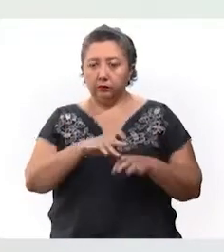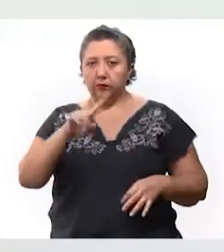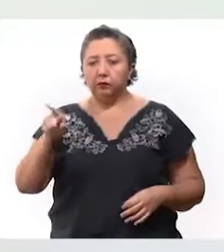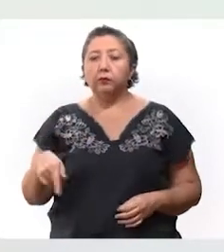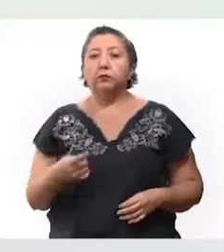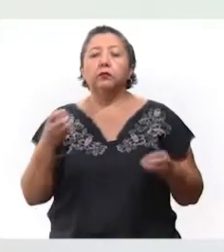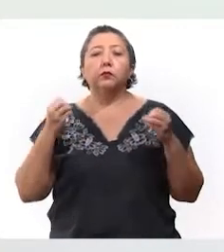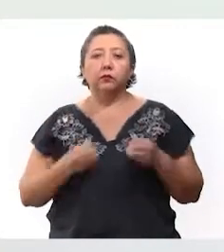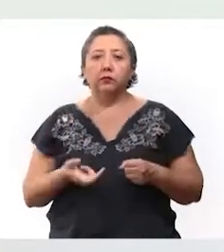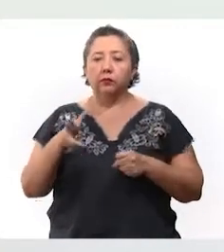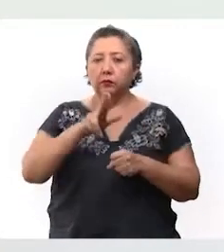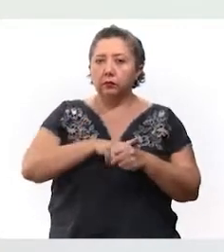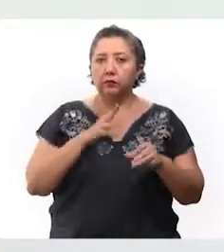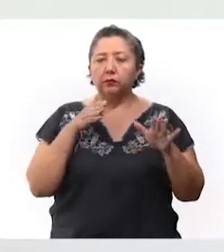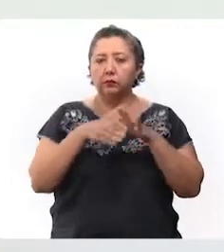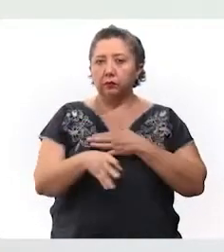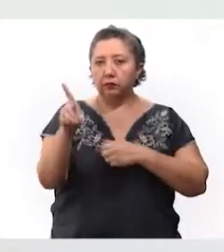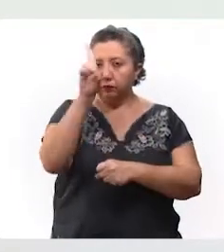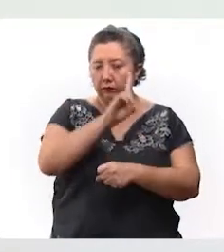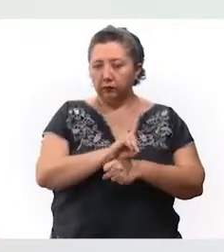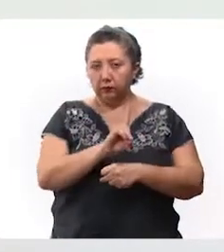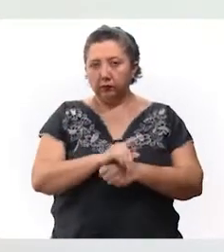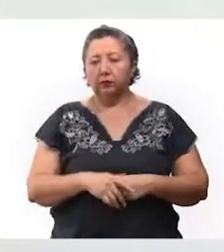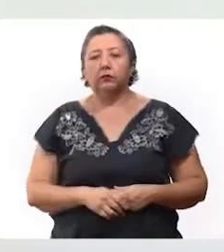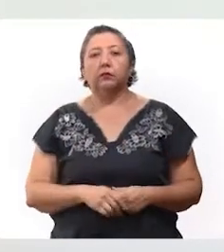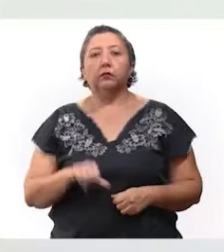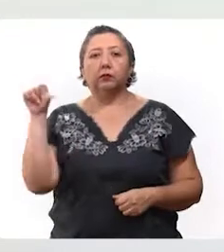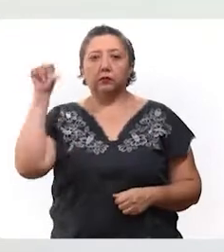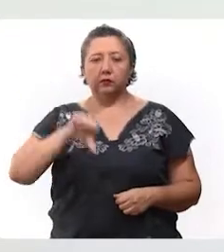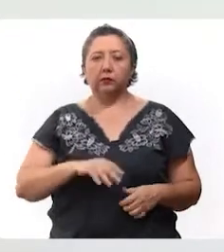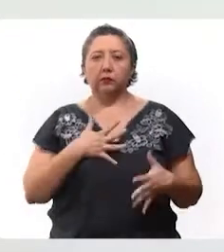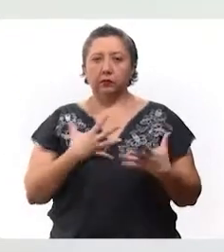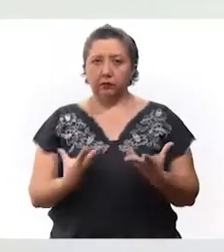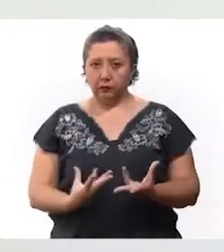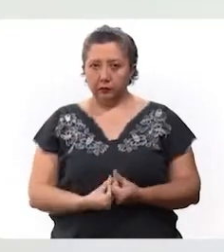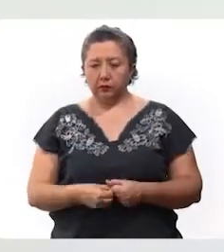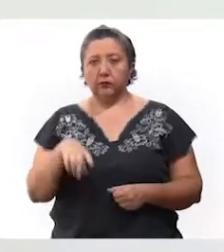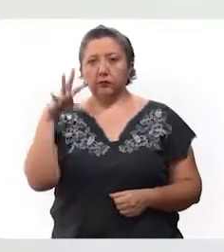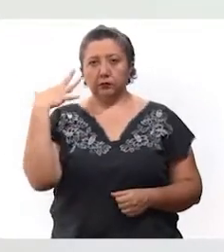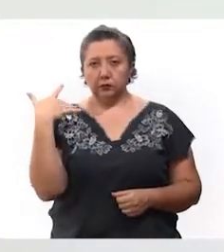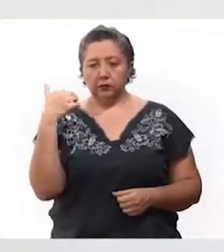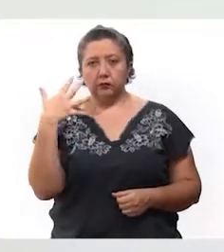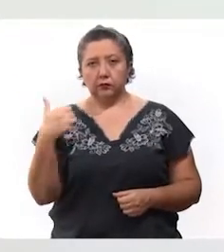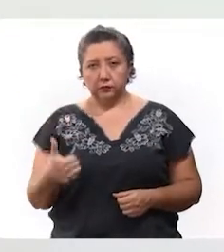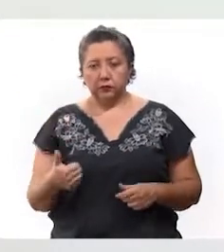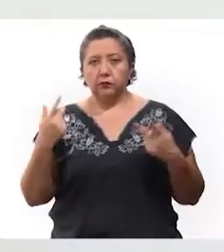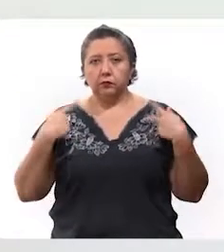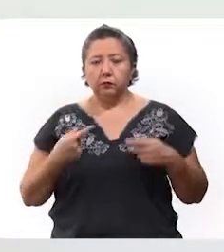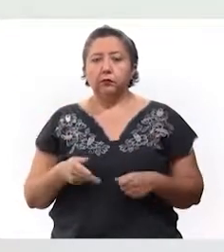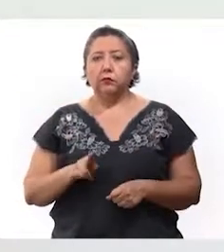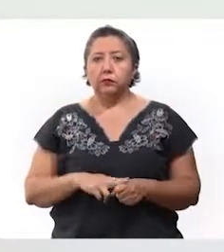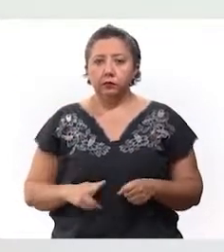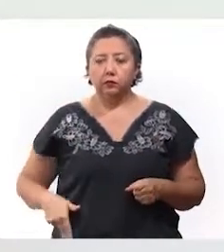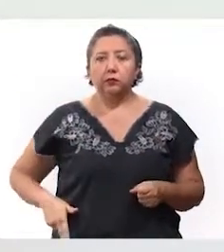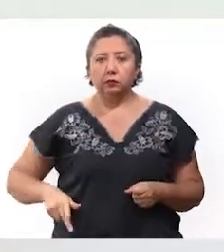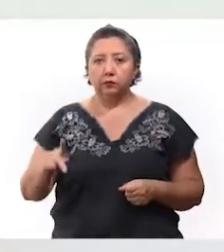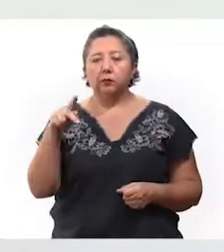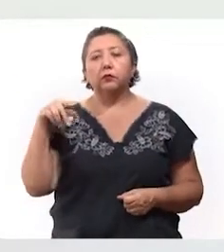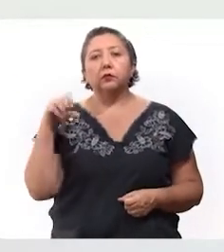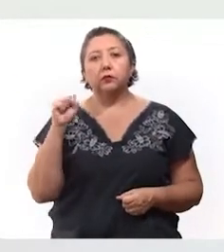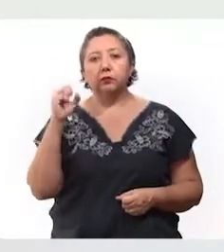más importantes son la ocupación hospitalaria y los ingresos diarios. El día de hoy tenemos 56 pacientes en hospitales públicos.